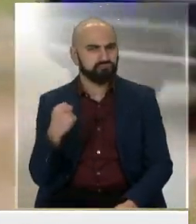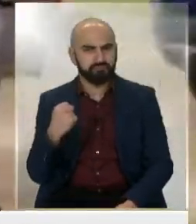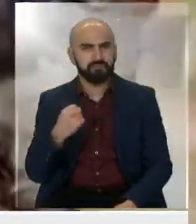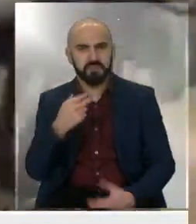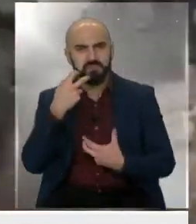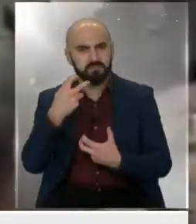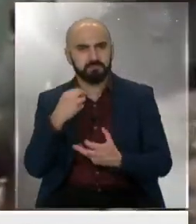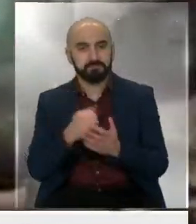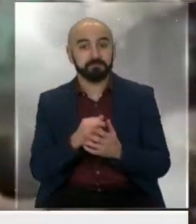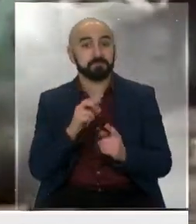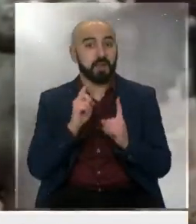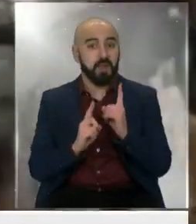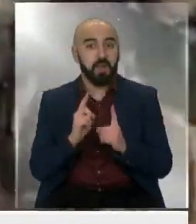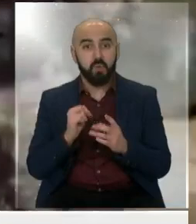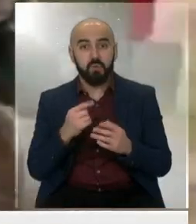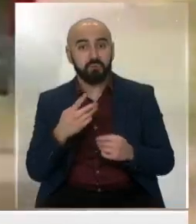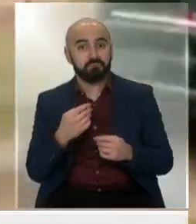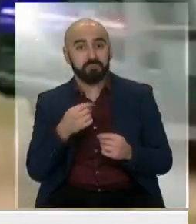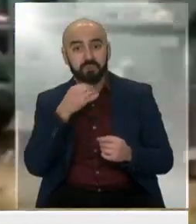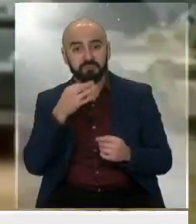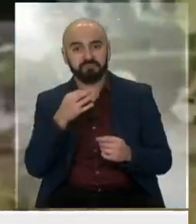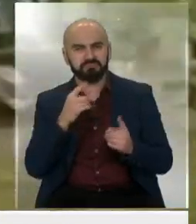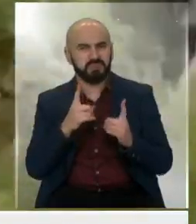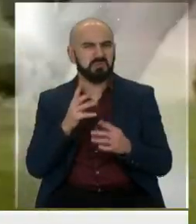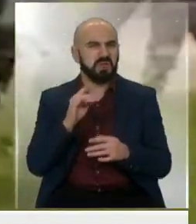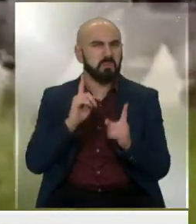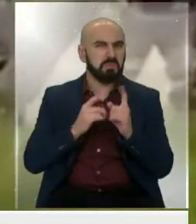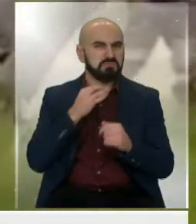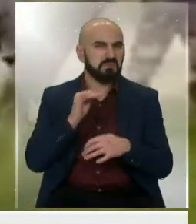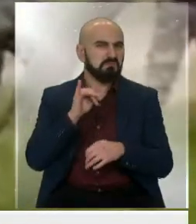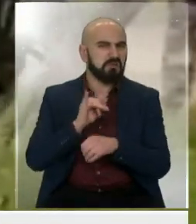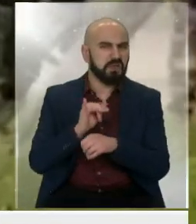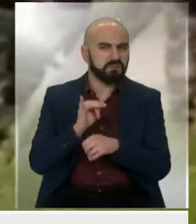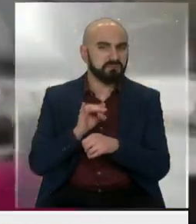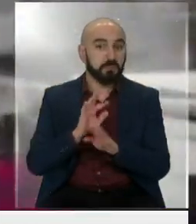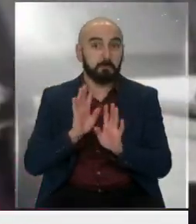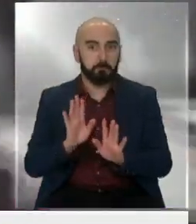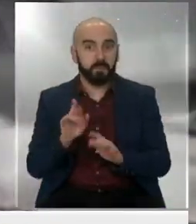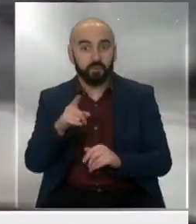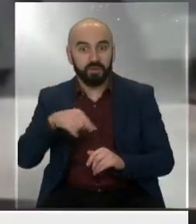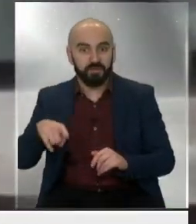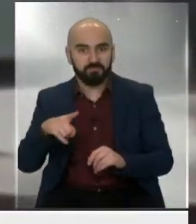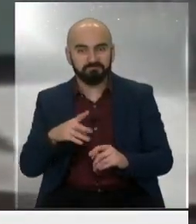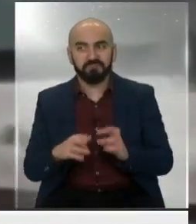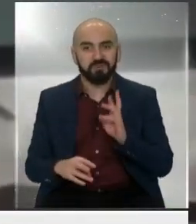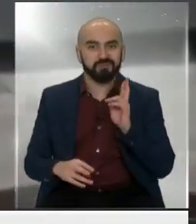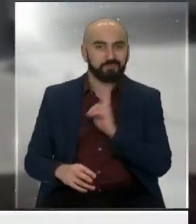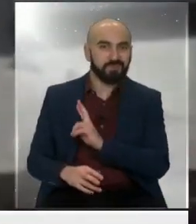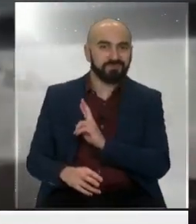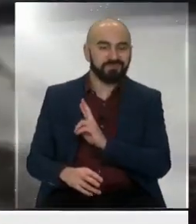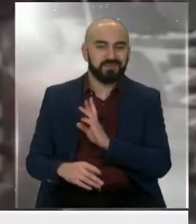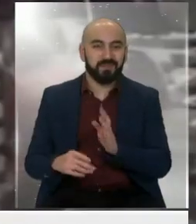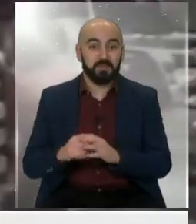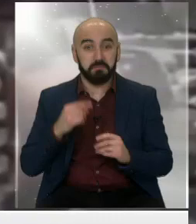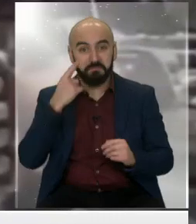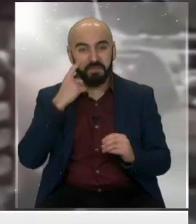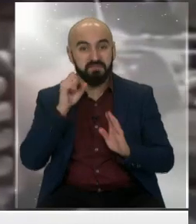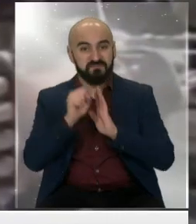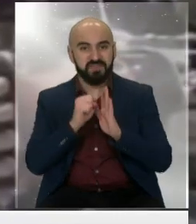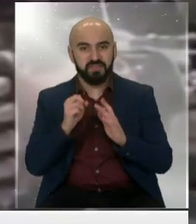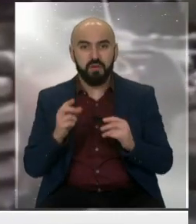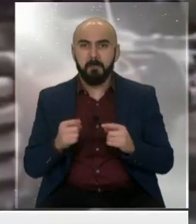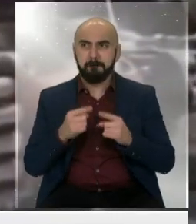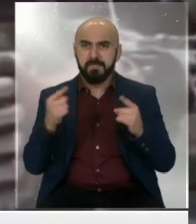Video que algunas autoridades tildaron de montaje, a lo que el cartel no tardó en responder. Esta vez con un video más largo, con más armas,